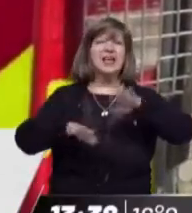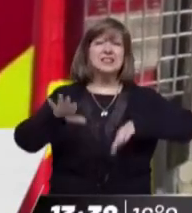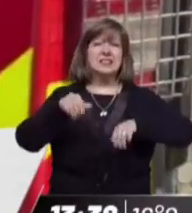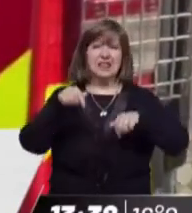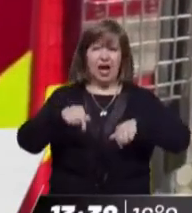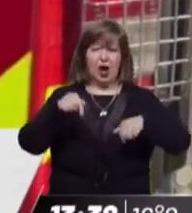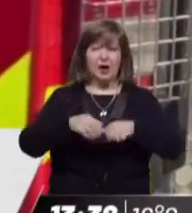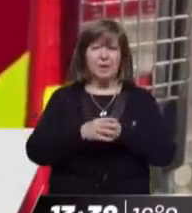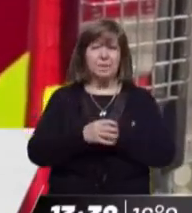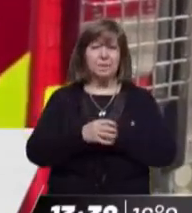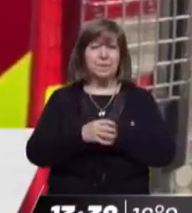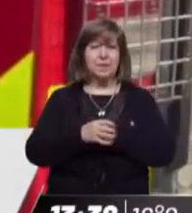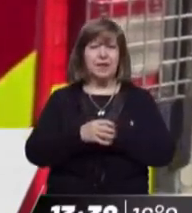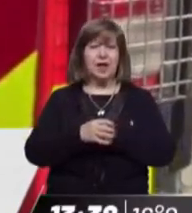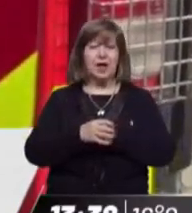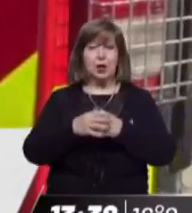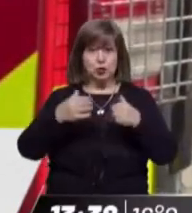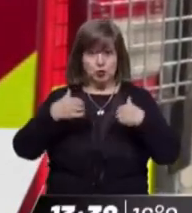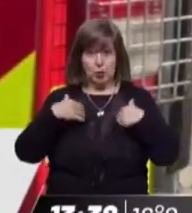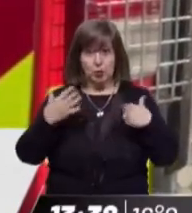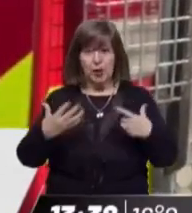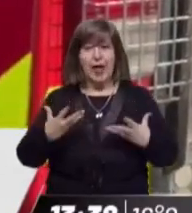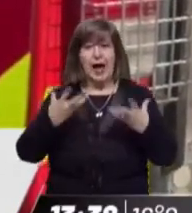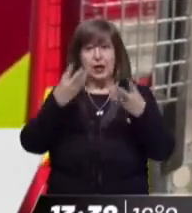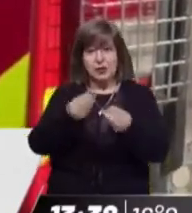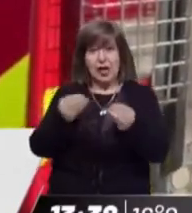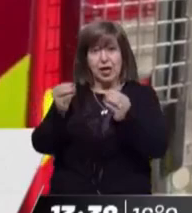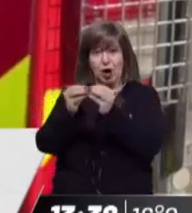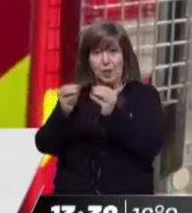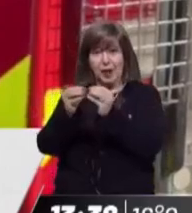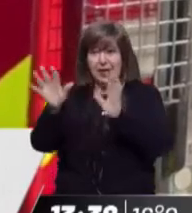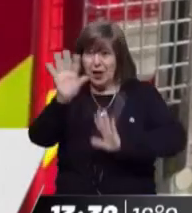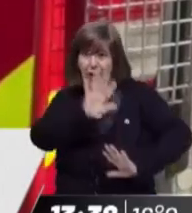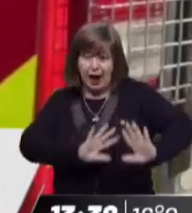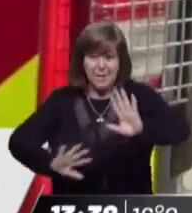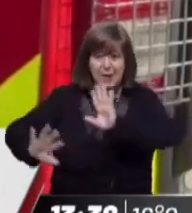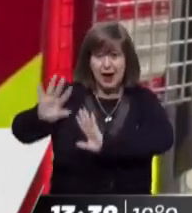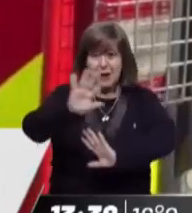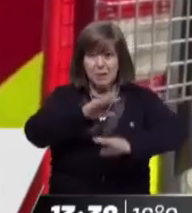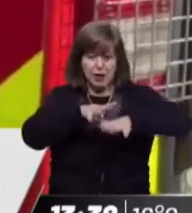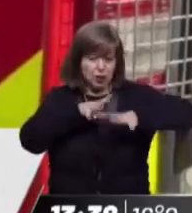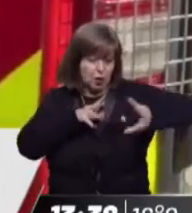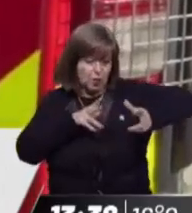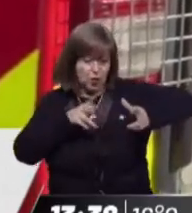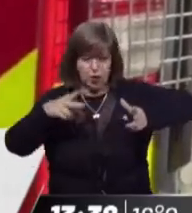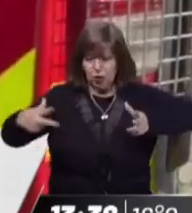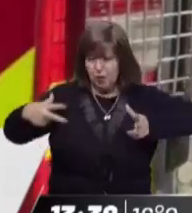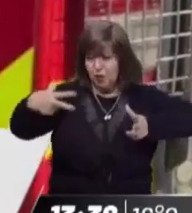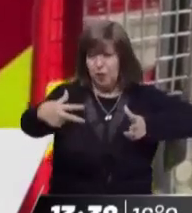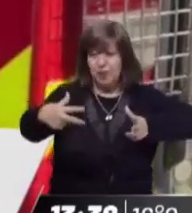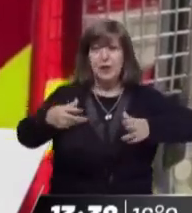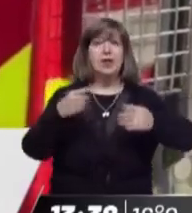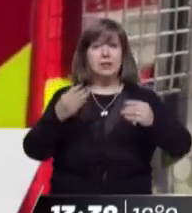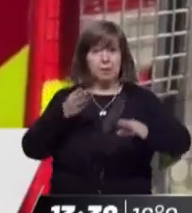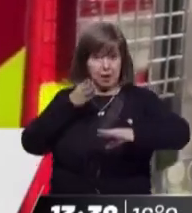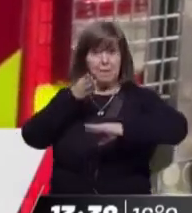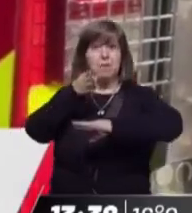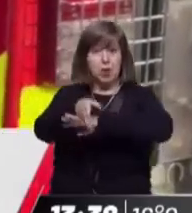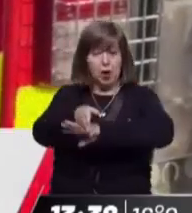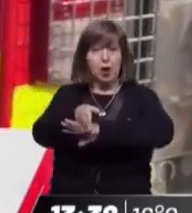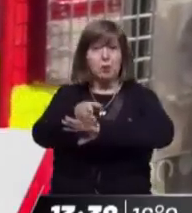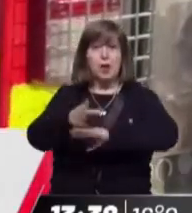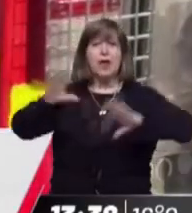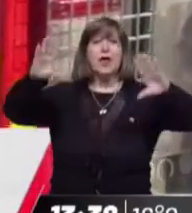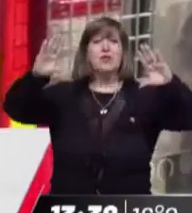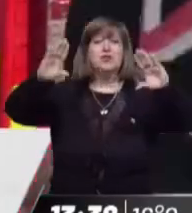bueno, tuve la posibilidad de ayudar a mis compañeros a armar todo el teatro y también pude ingresar a realizar tareas de